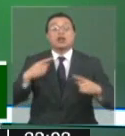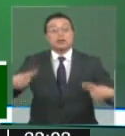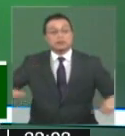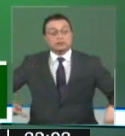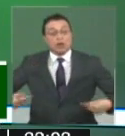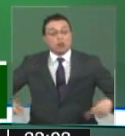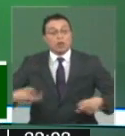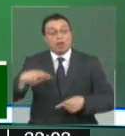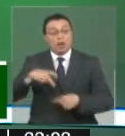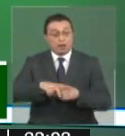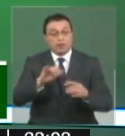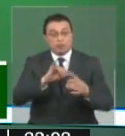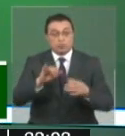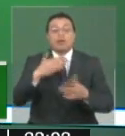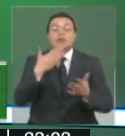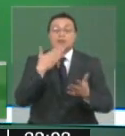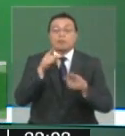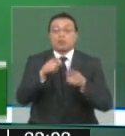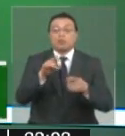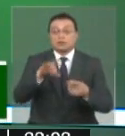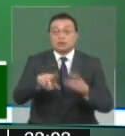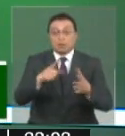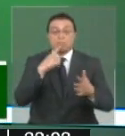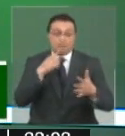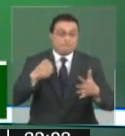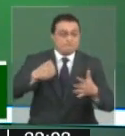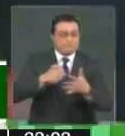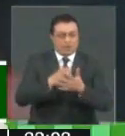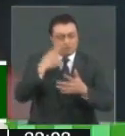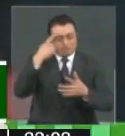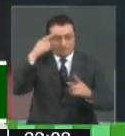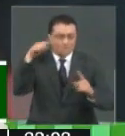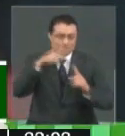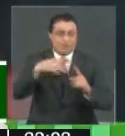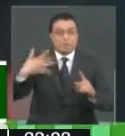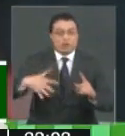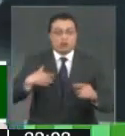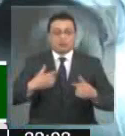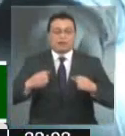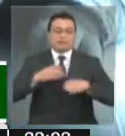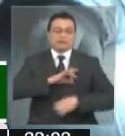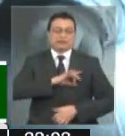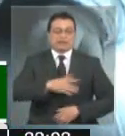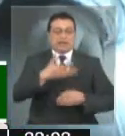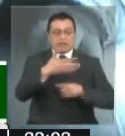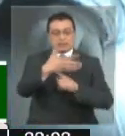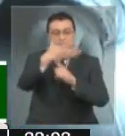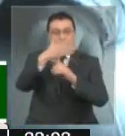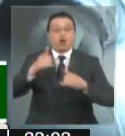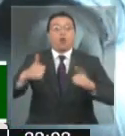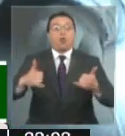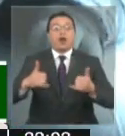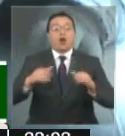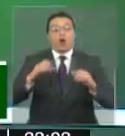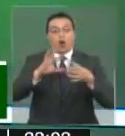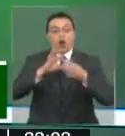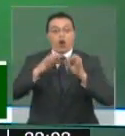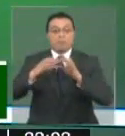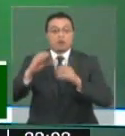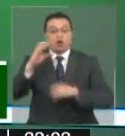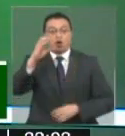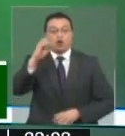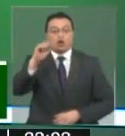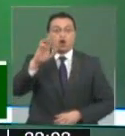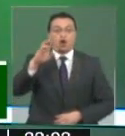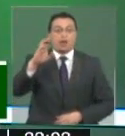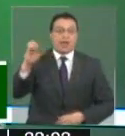ruedas. Y yo sé que tu meta más importante es representar a Chile en los Juegos Olímpicos, ¿no? De sí. Corea, de